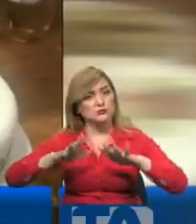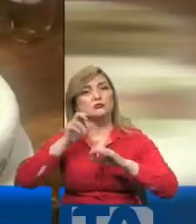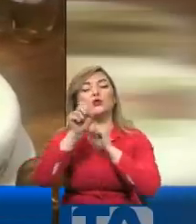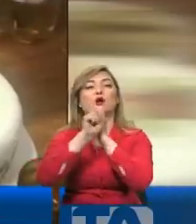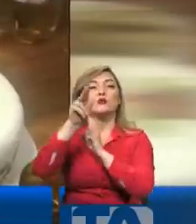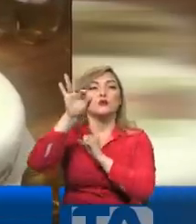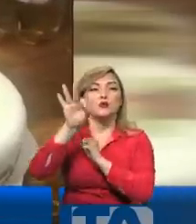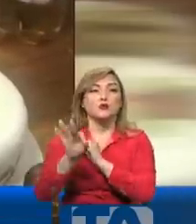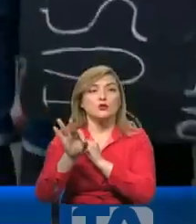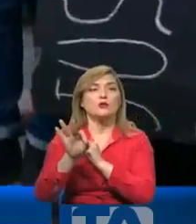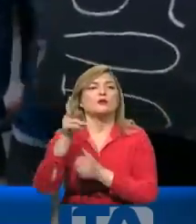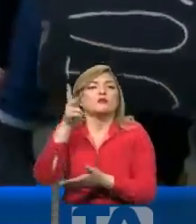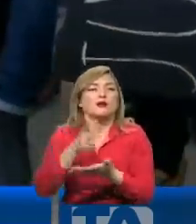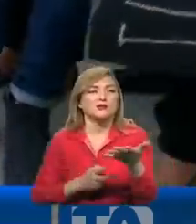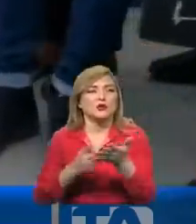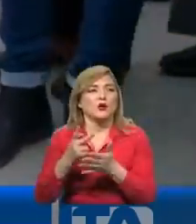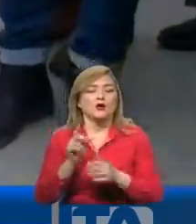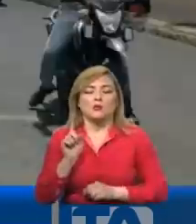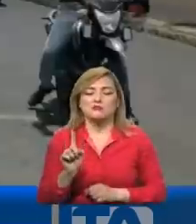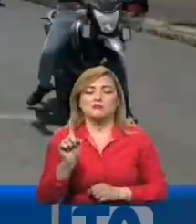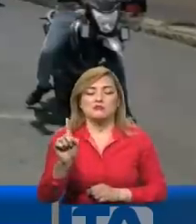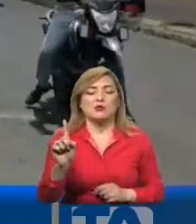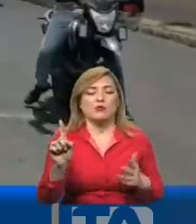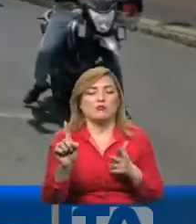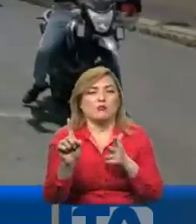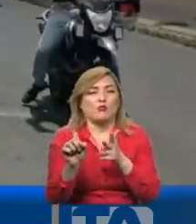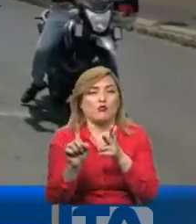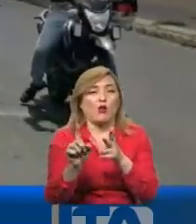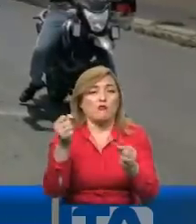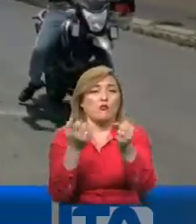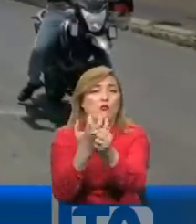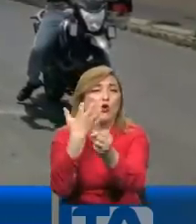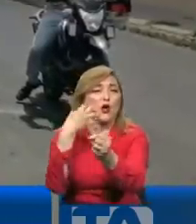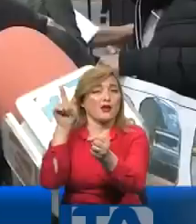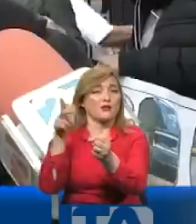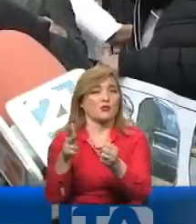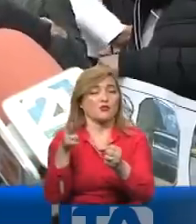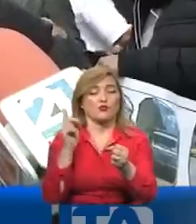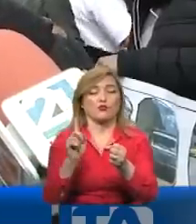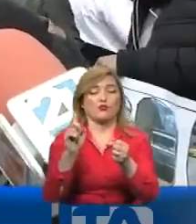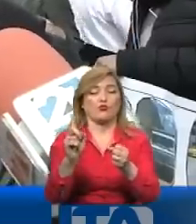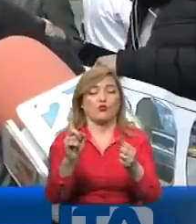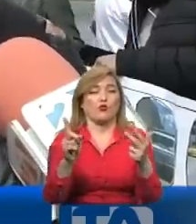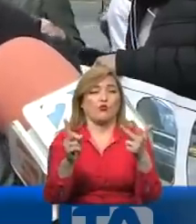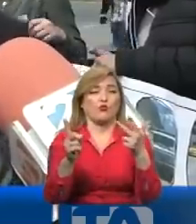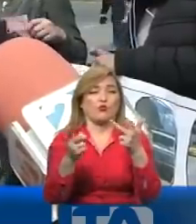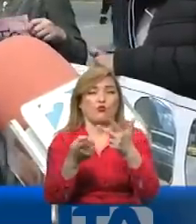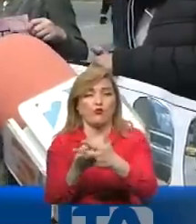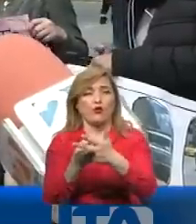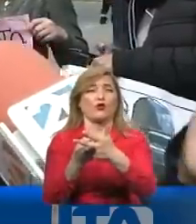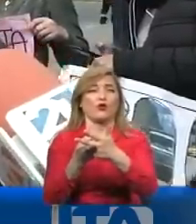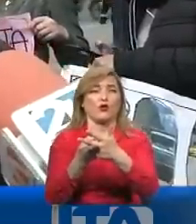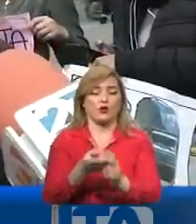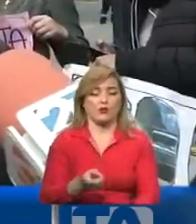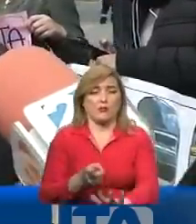2019 luego de haber sido arrollada por una volqueta en el sector de San Juan, en el centro de Quito. Le rompe la pierna, le